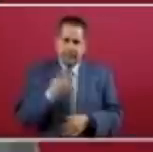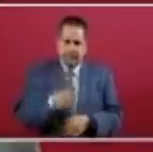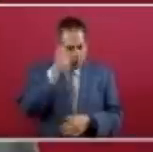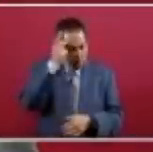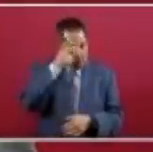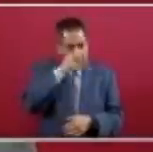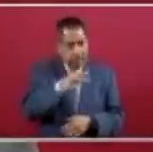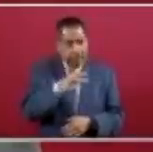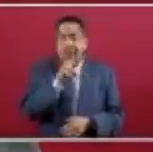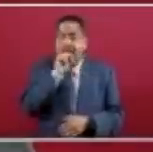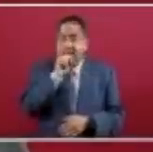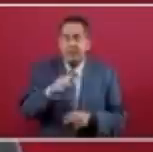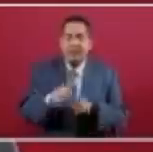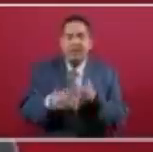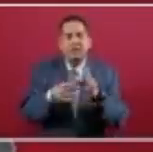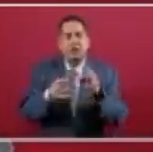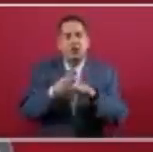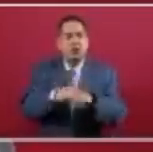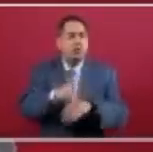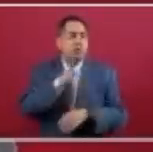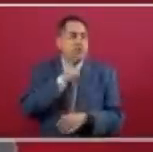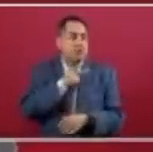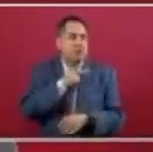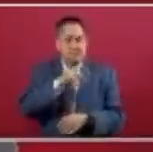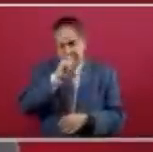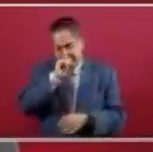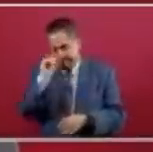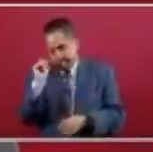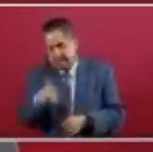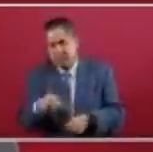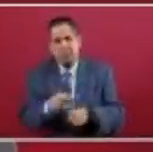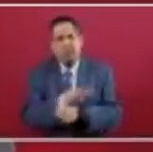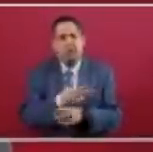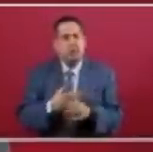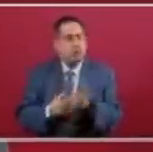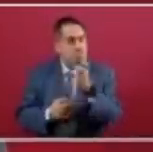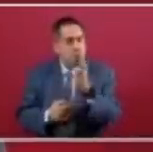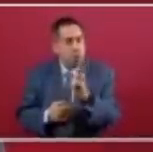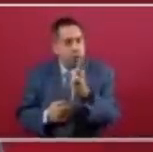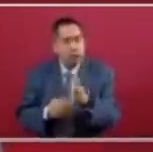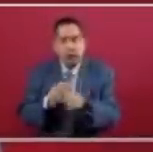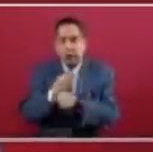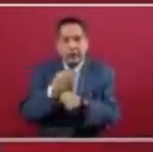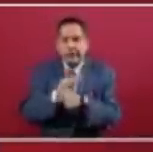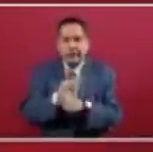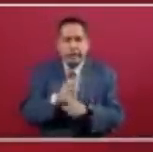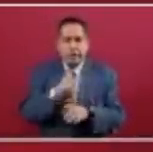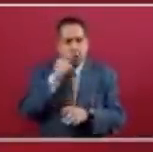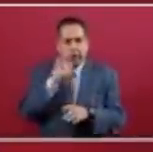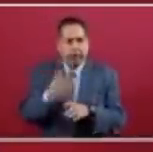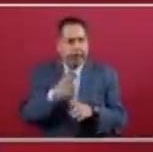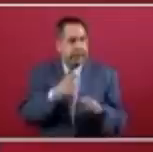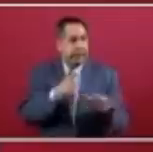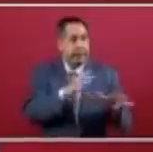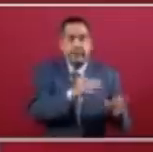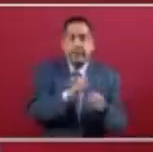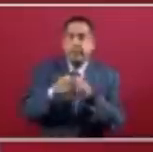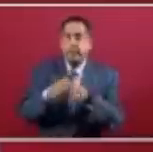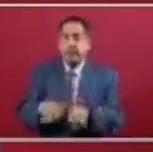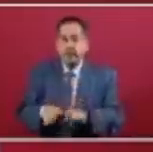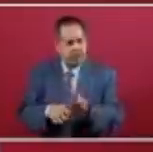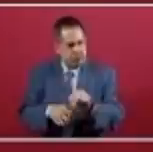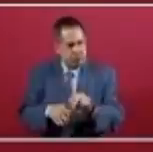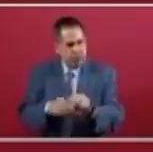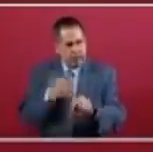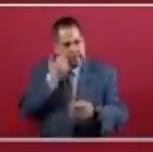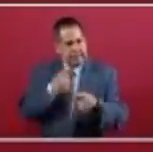que desgraciadamente sucedió y lo que queremos ahora revertir